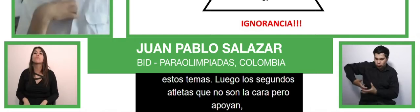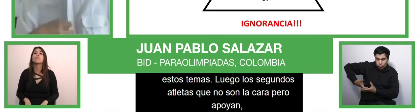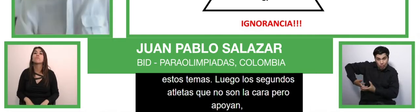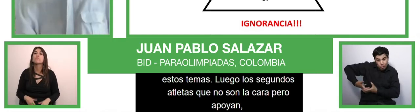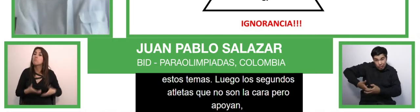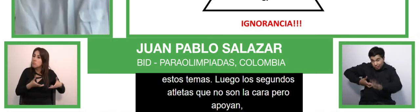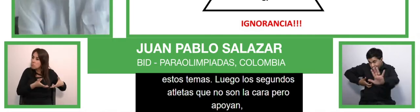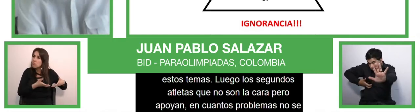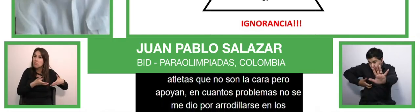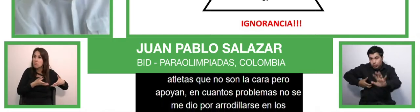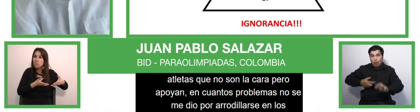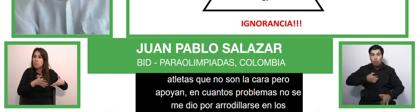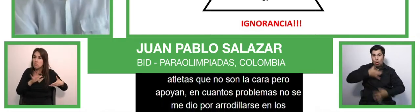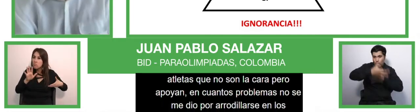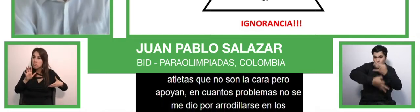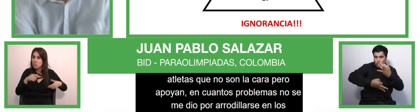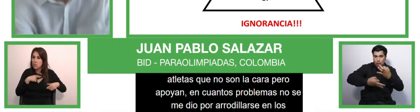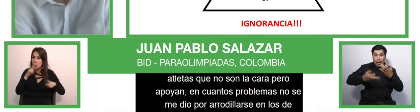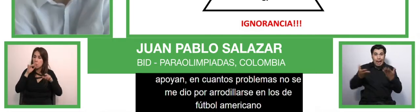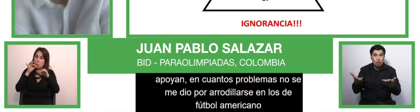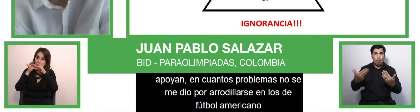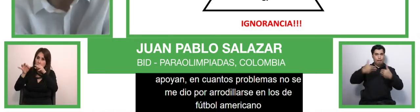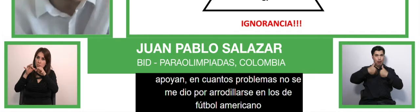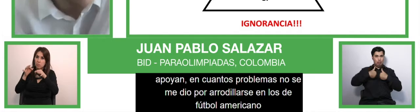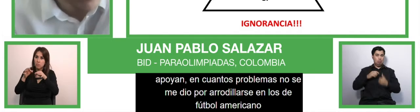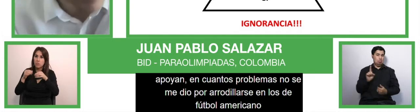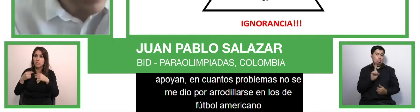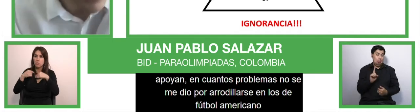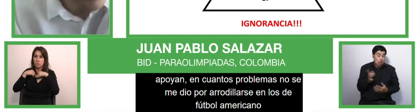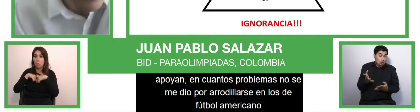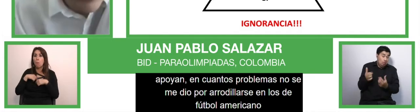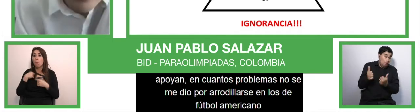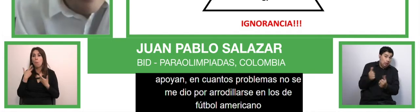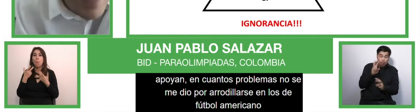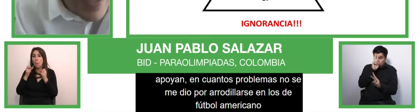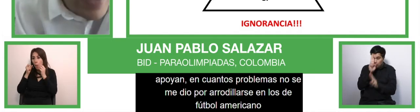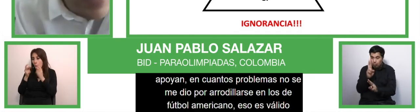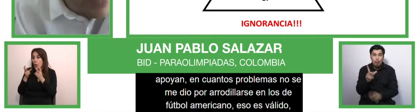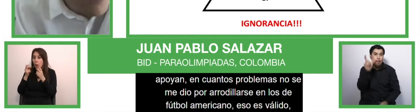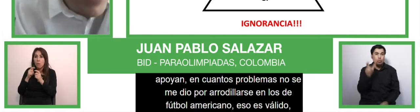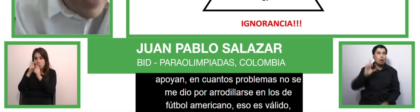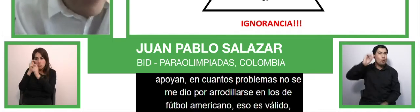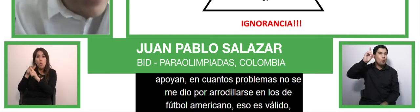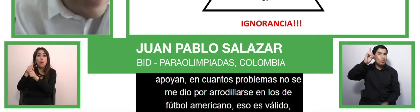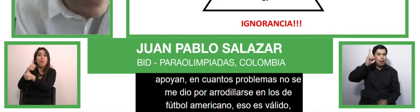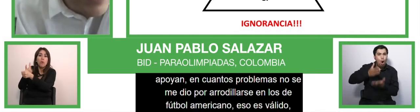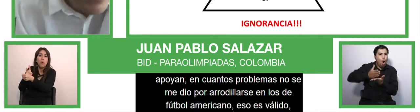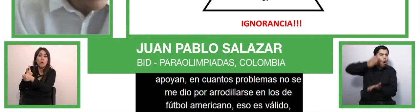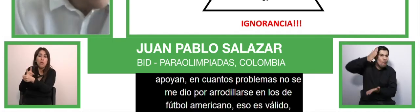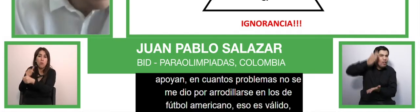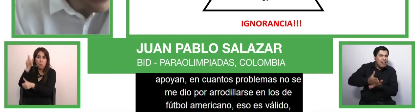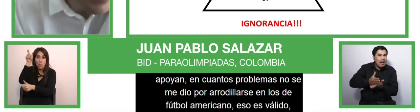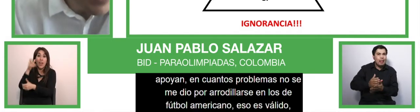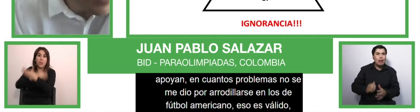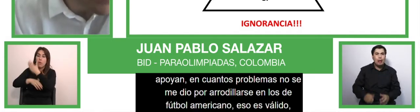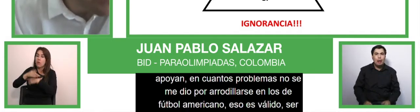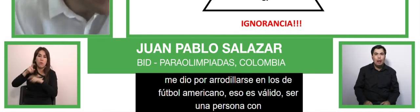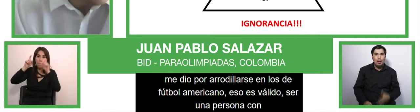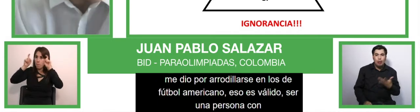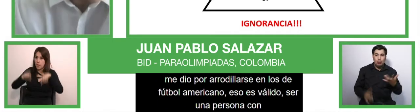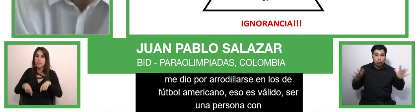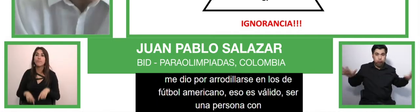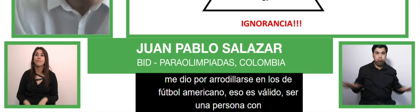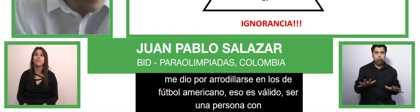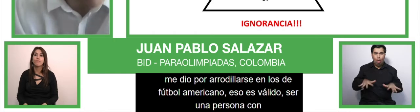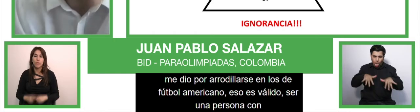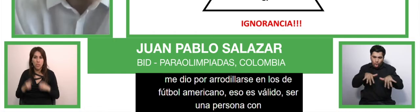quiero eso para mí. Y eso es válido. Si ser una persona con discapacidad no significa que están obligados a ser